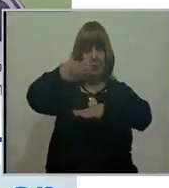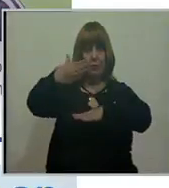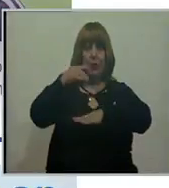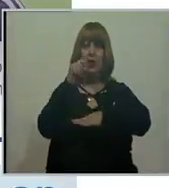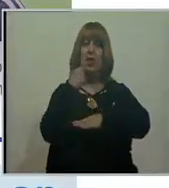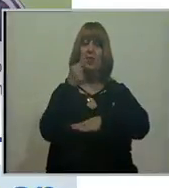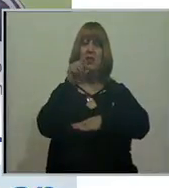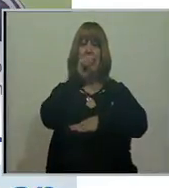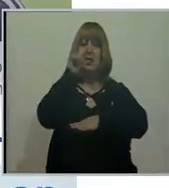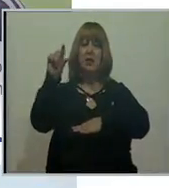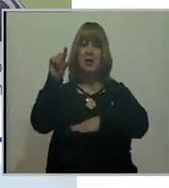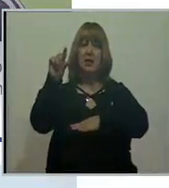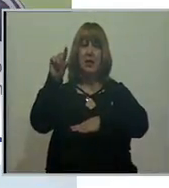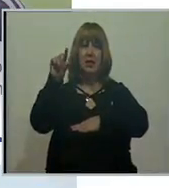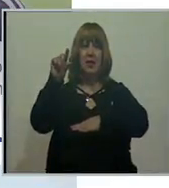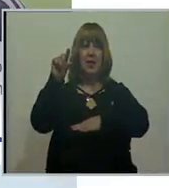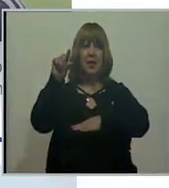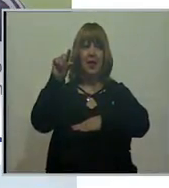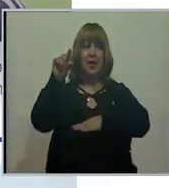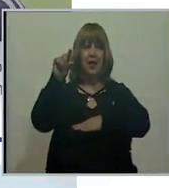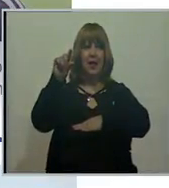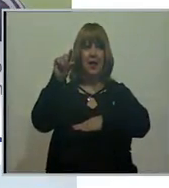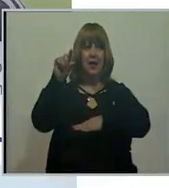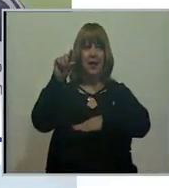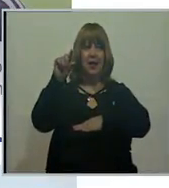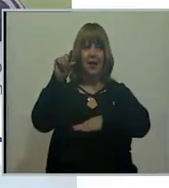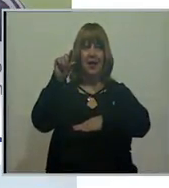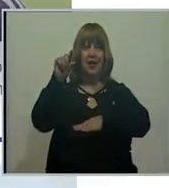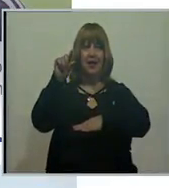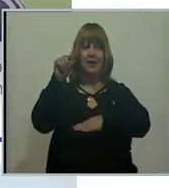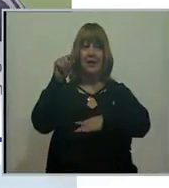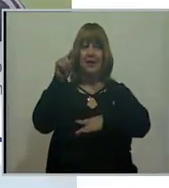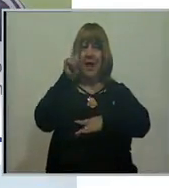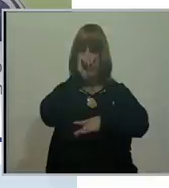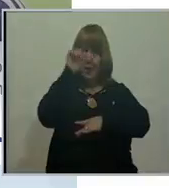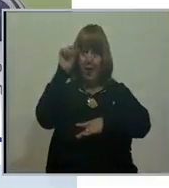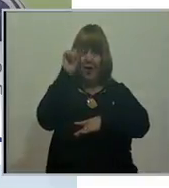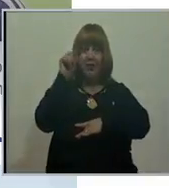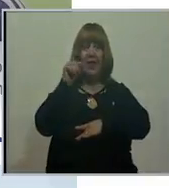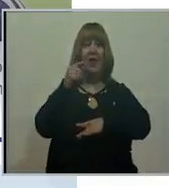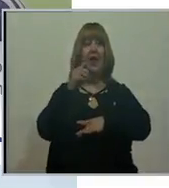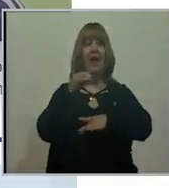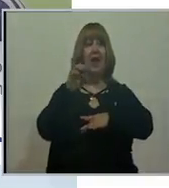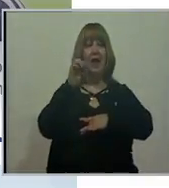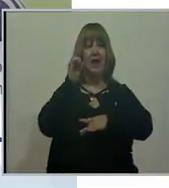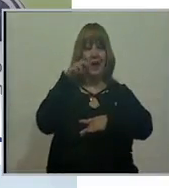marca. La Argentina agenda. Continúa con su entrenamiento. Arriba.